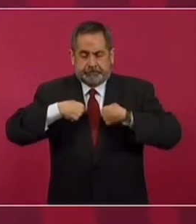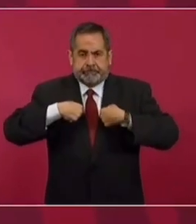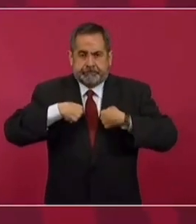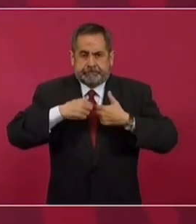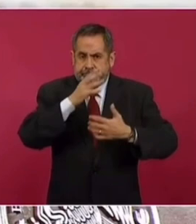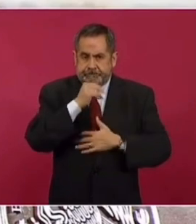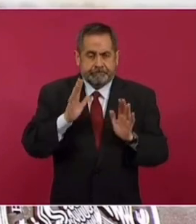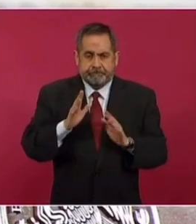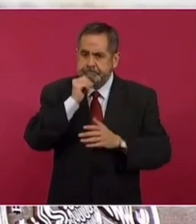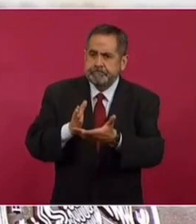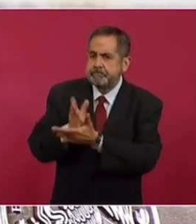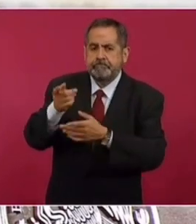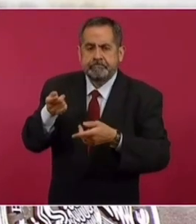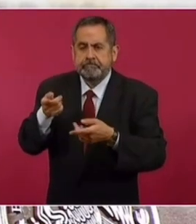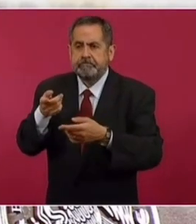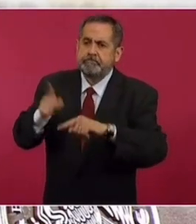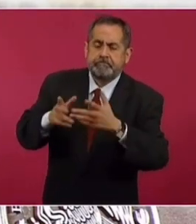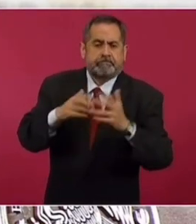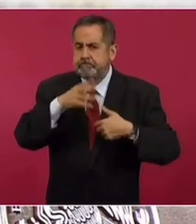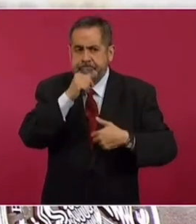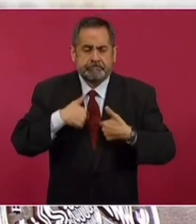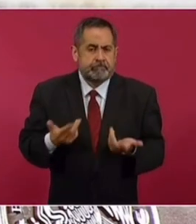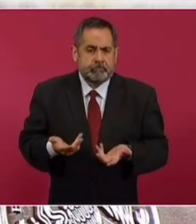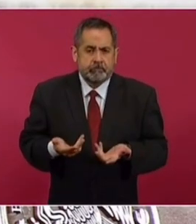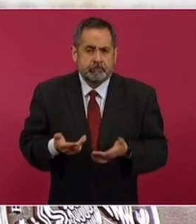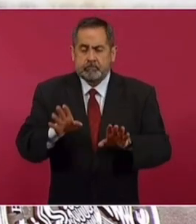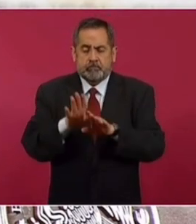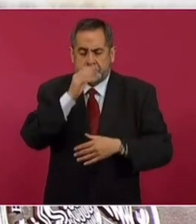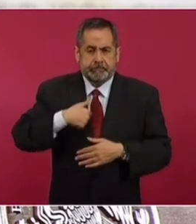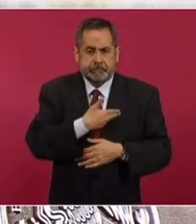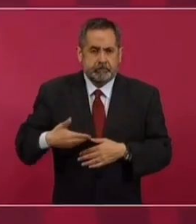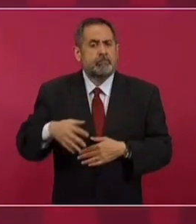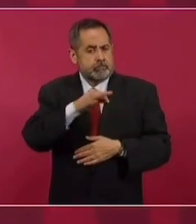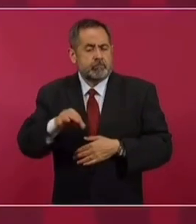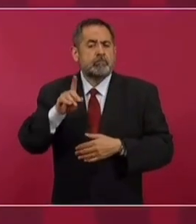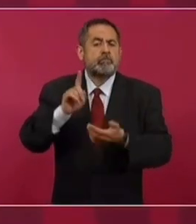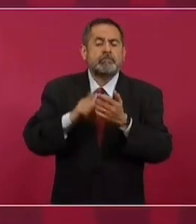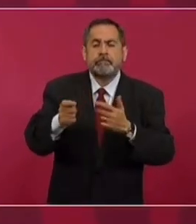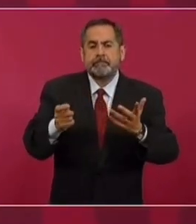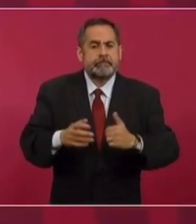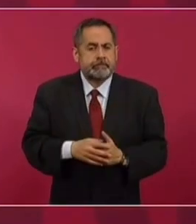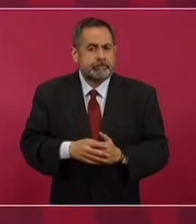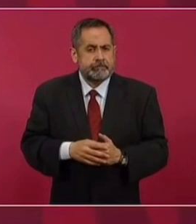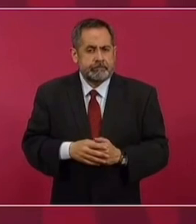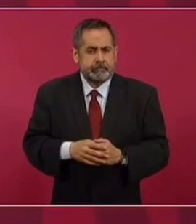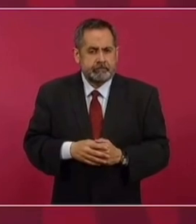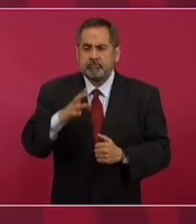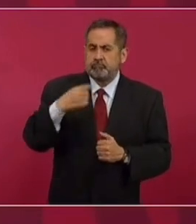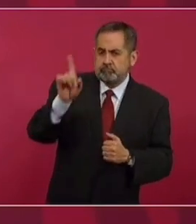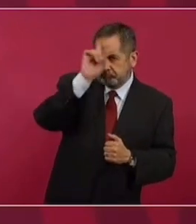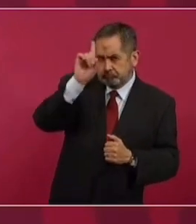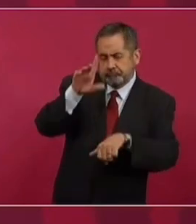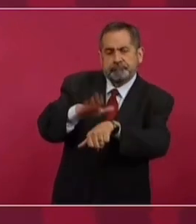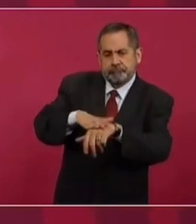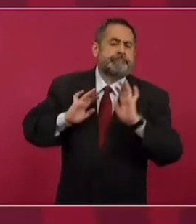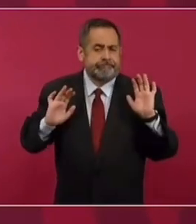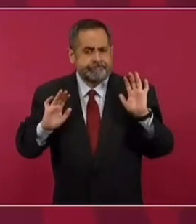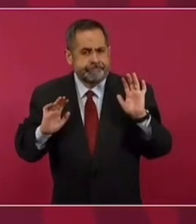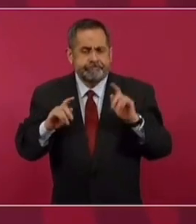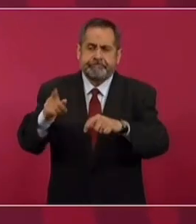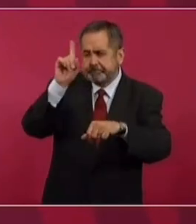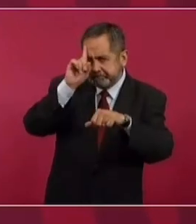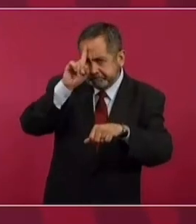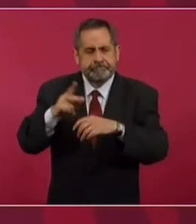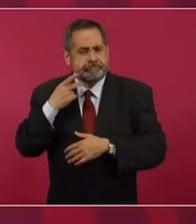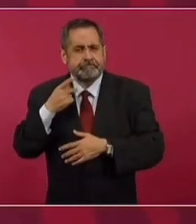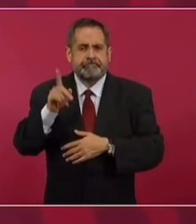tengo esa facultad. No tengo esa facultad. Puedo hacerlo como una recomendación